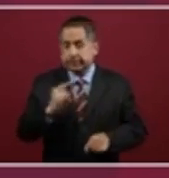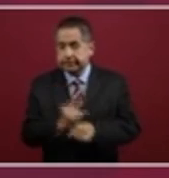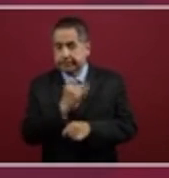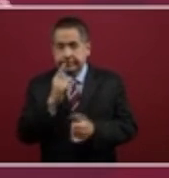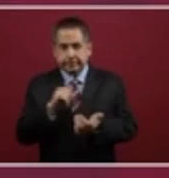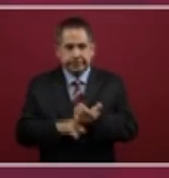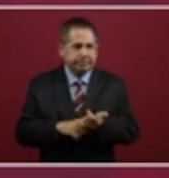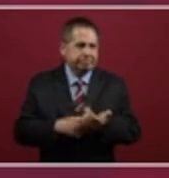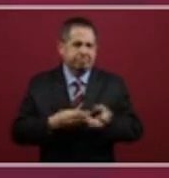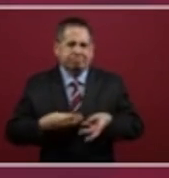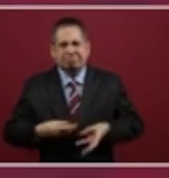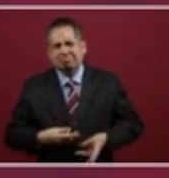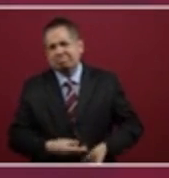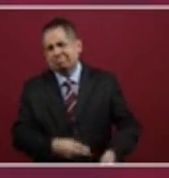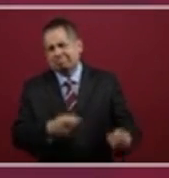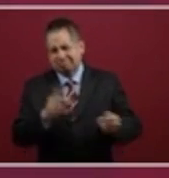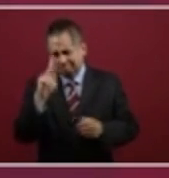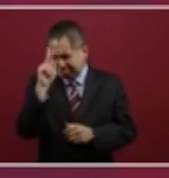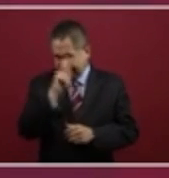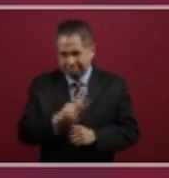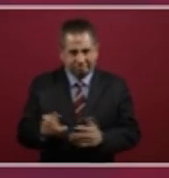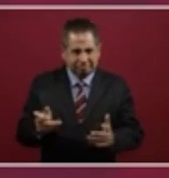para que